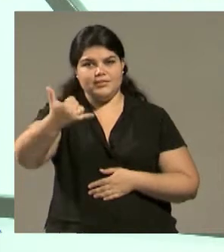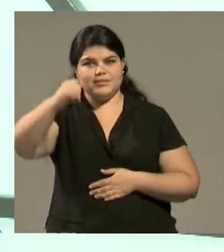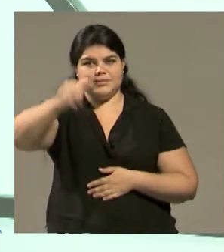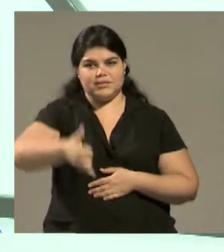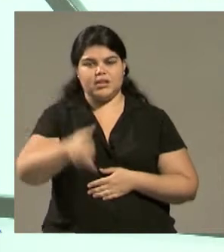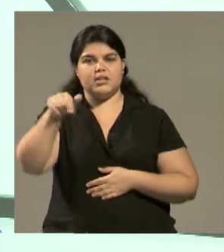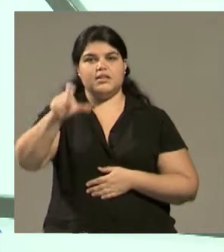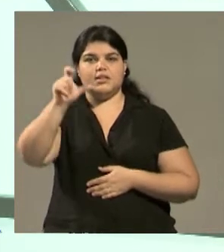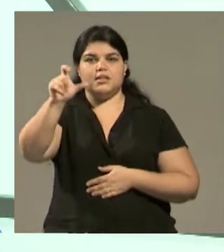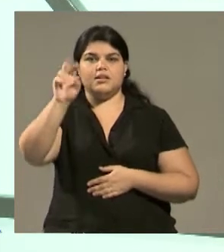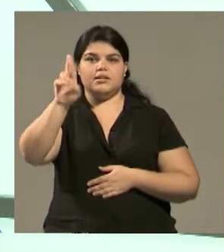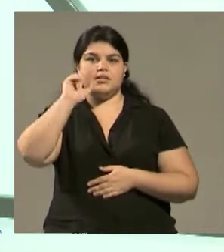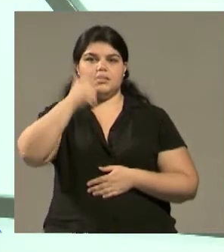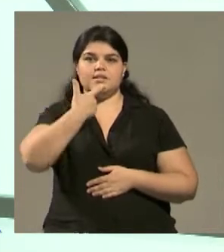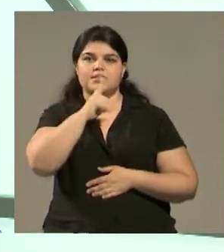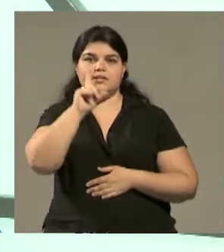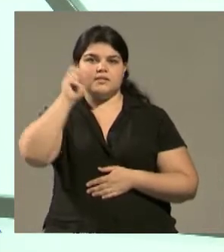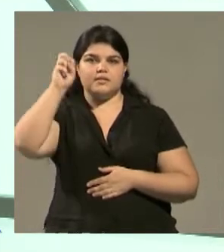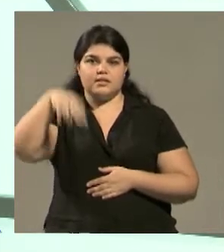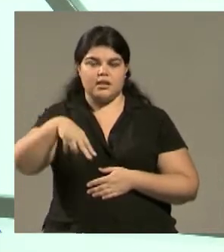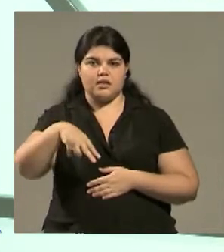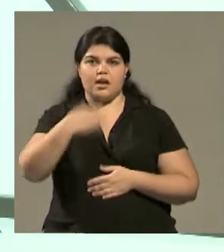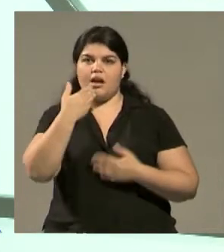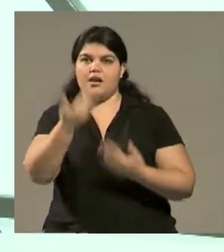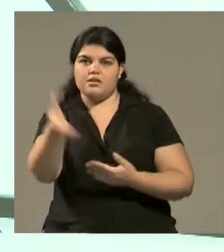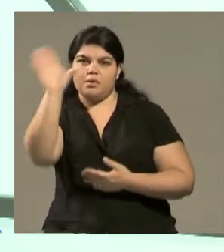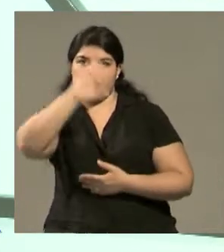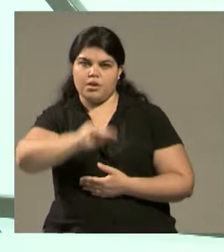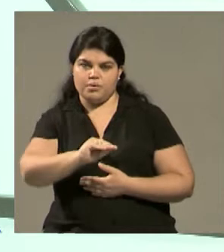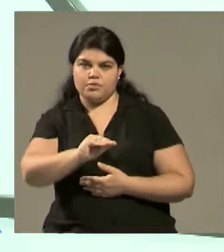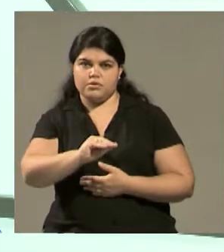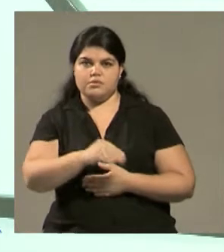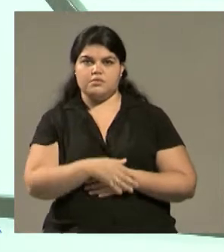comunicación con Cristian Rodríguez. Muy buenas noches, gracias por el contacto con Argentina y con Señal U.